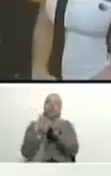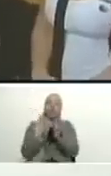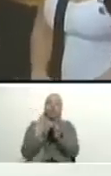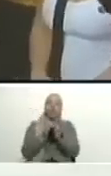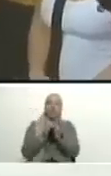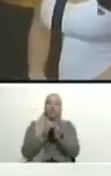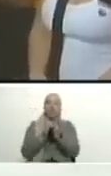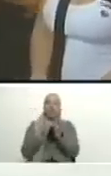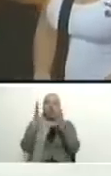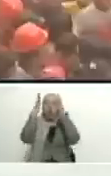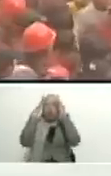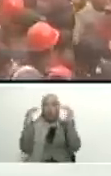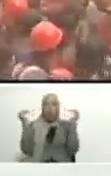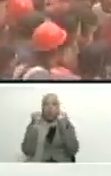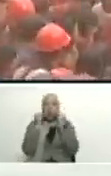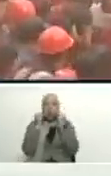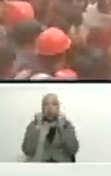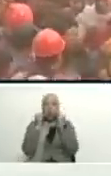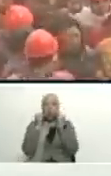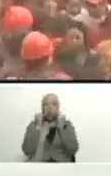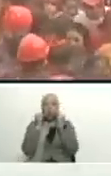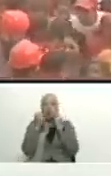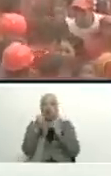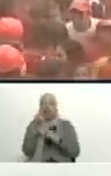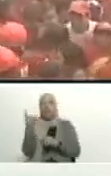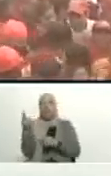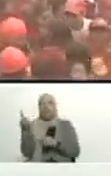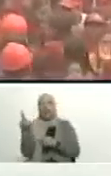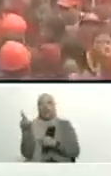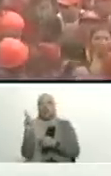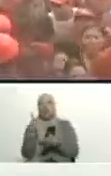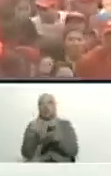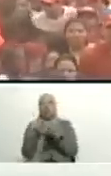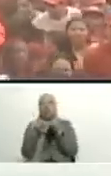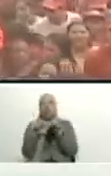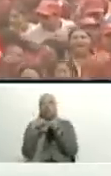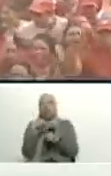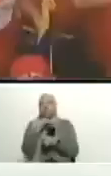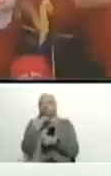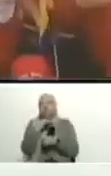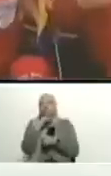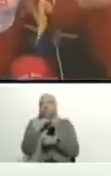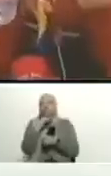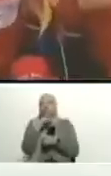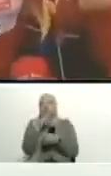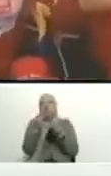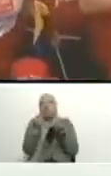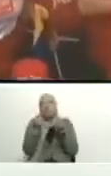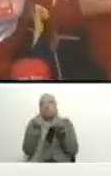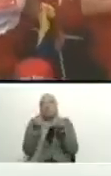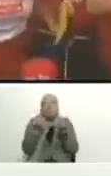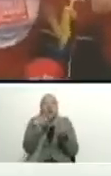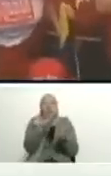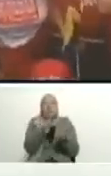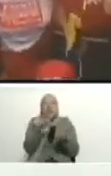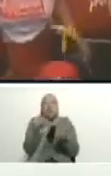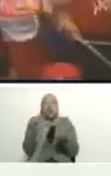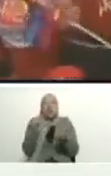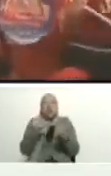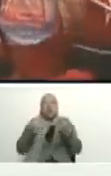Ahí en Niño Jesús cogimos a la derecha y allí era imposible seguir porque eso estaba pleno de gente. Hasta la